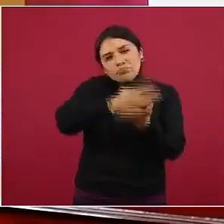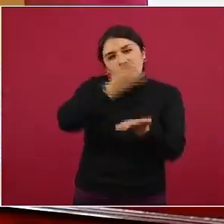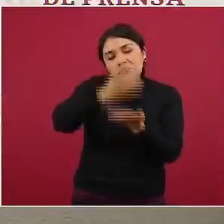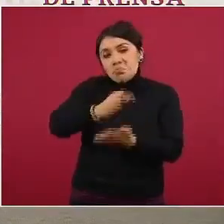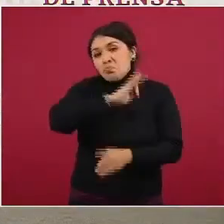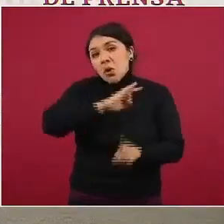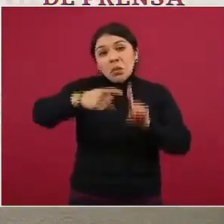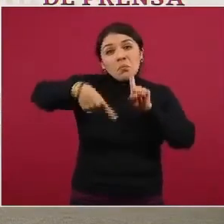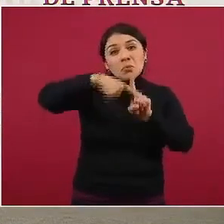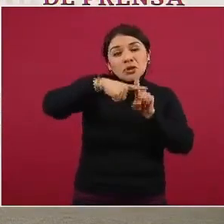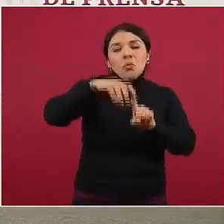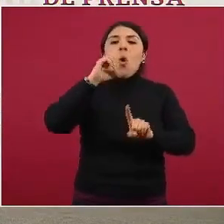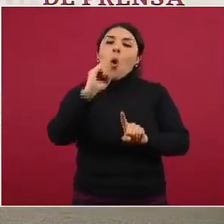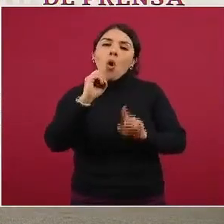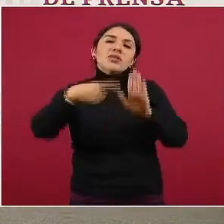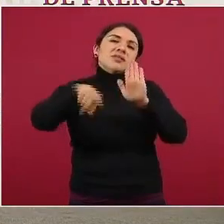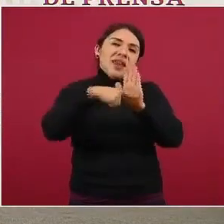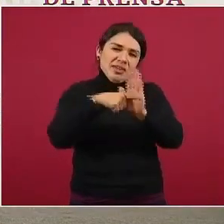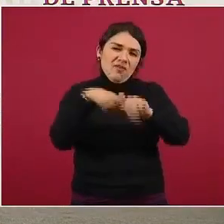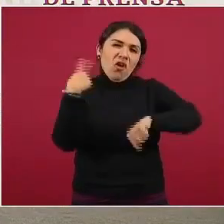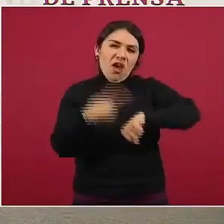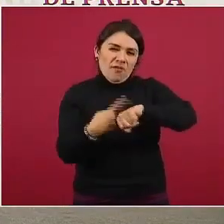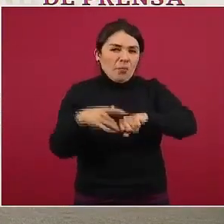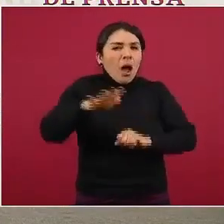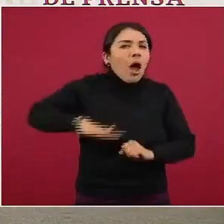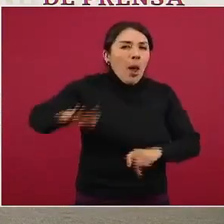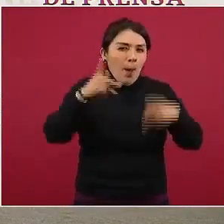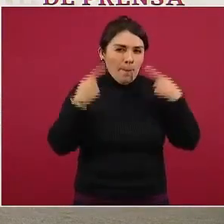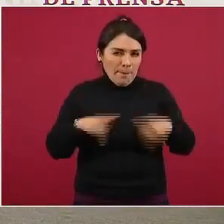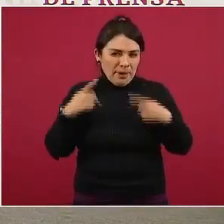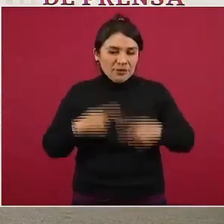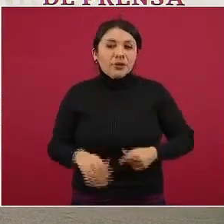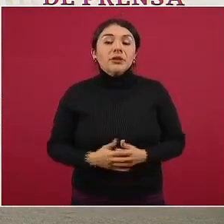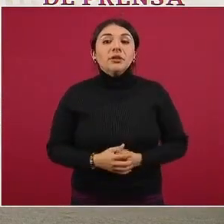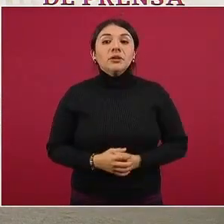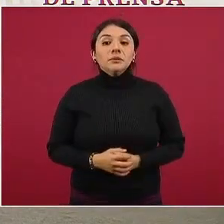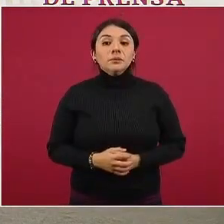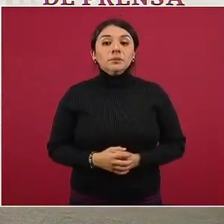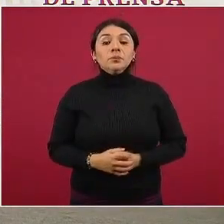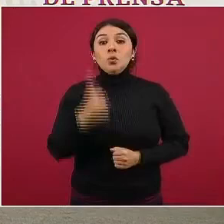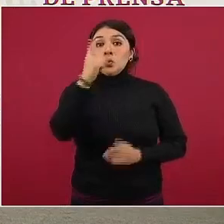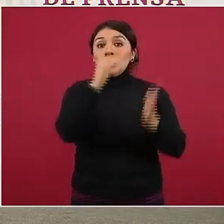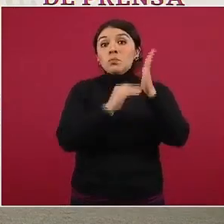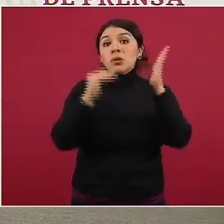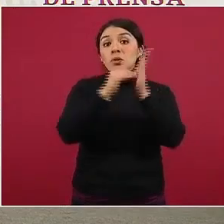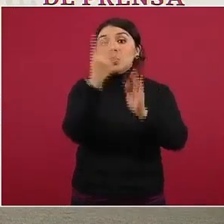de positividad o negatividad para la presencia del virus SARS-CoV-2.